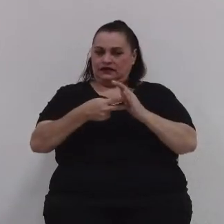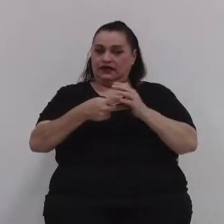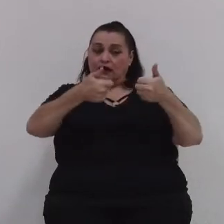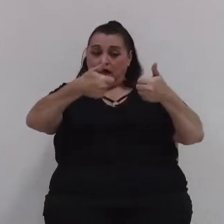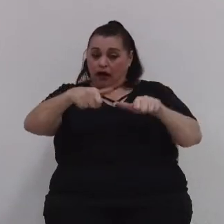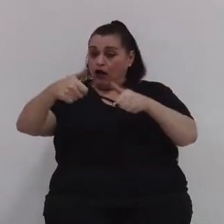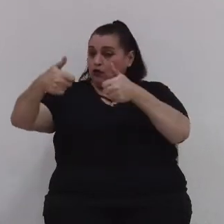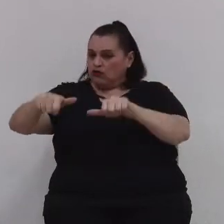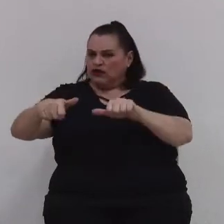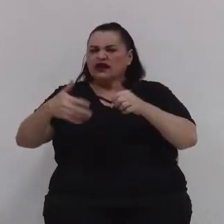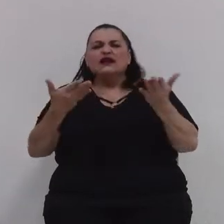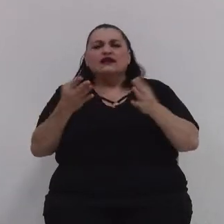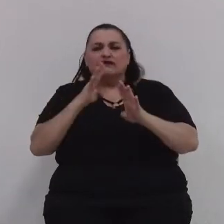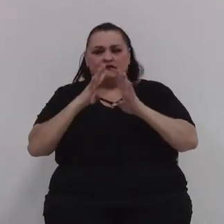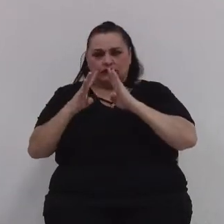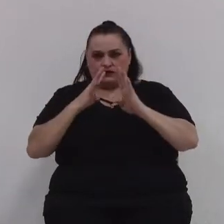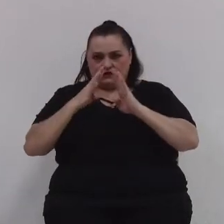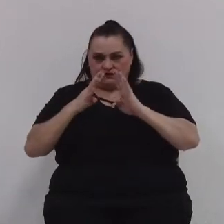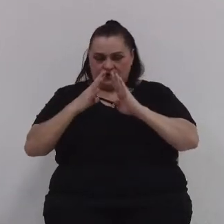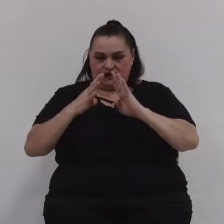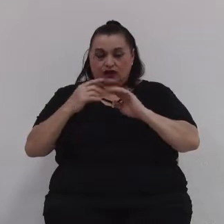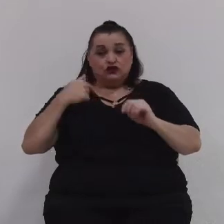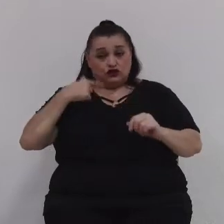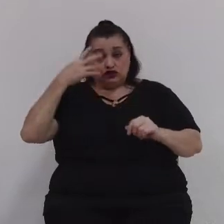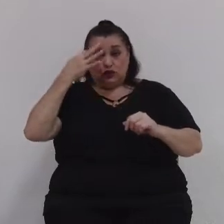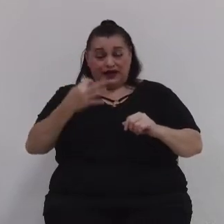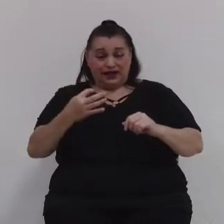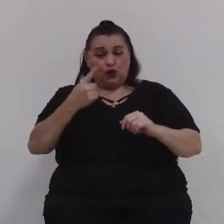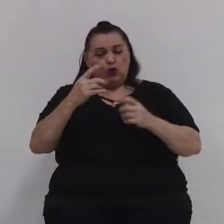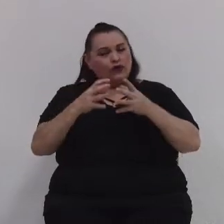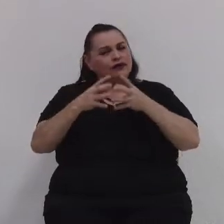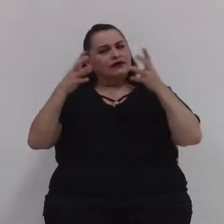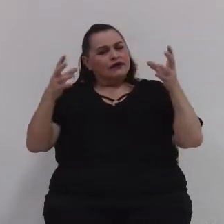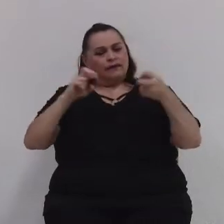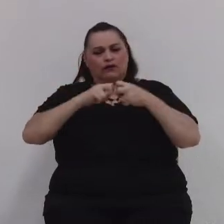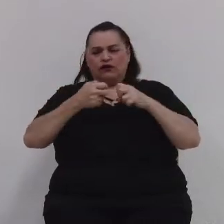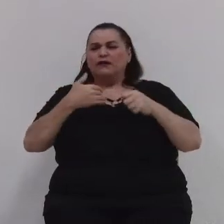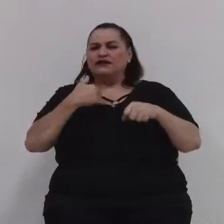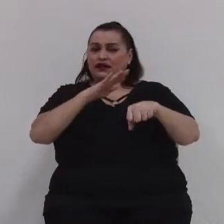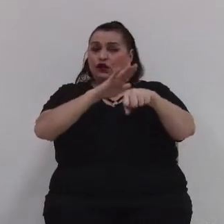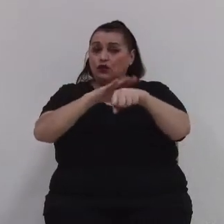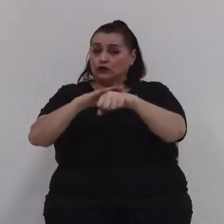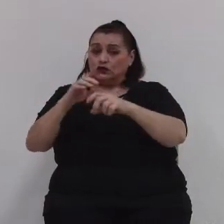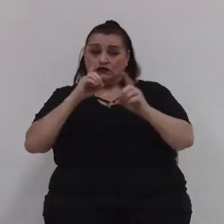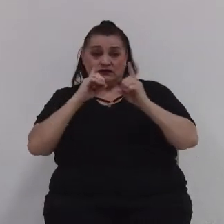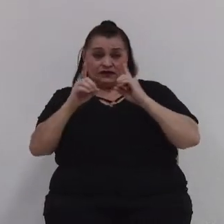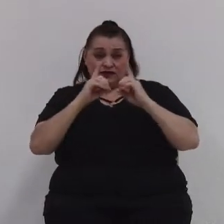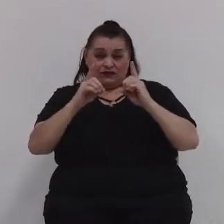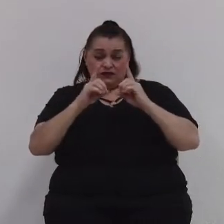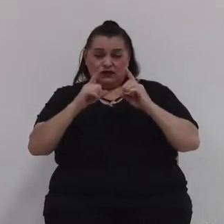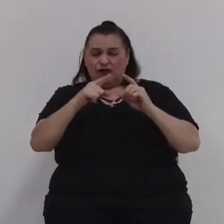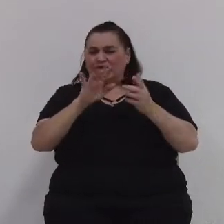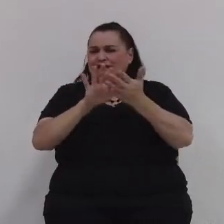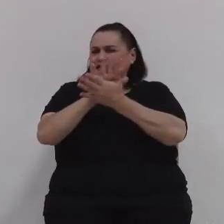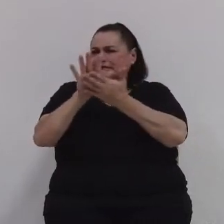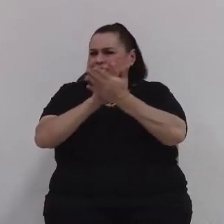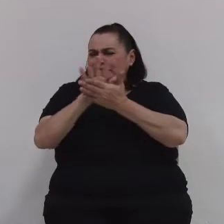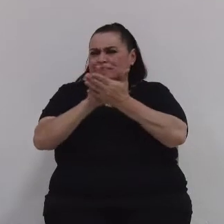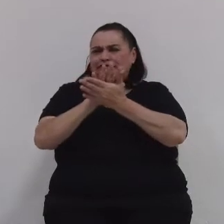de acuerdo de qué vamos a conversar. Yo creo que uno de los grandes problemas que tienen muchas convocatorias de diálogo es que son bastante difusas y una